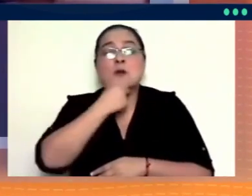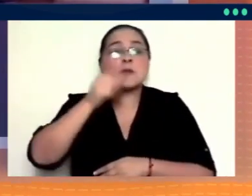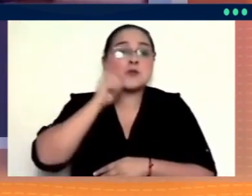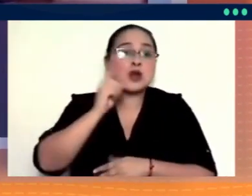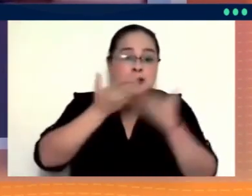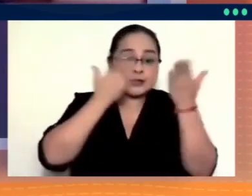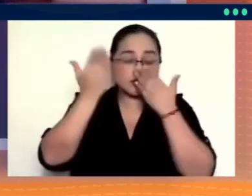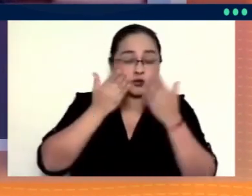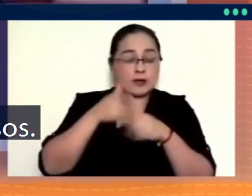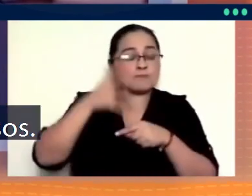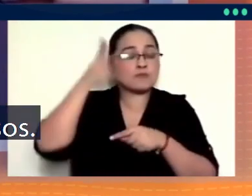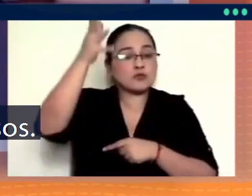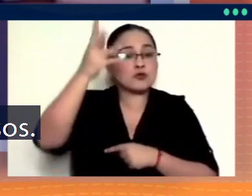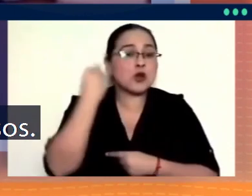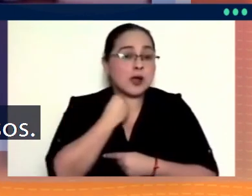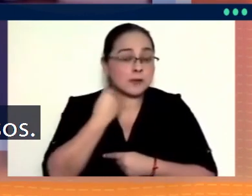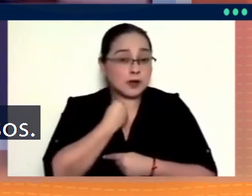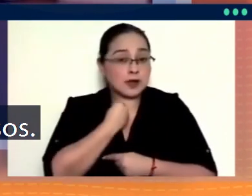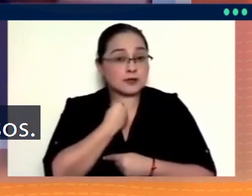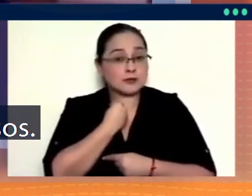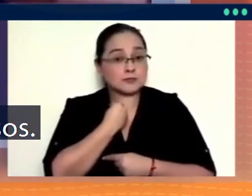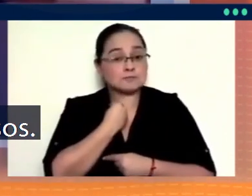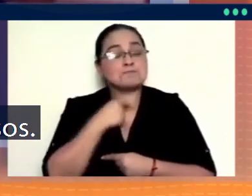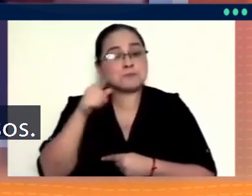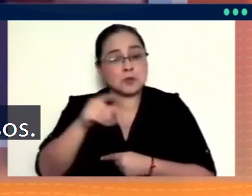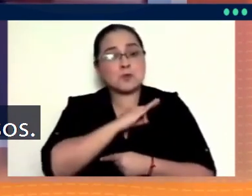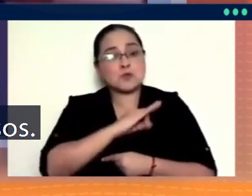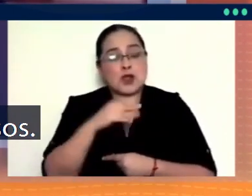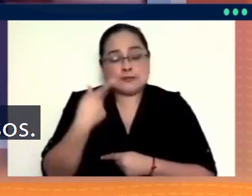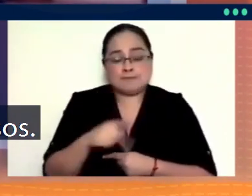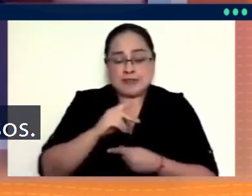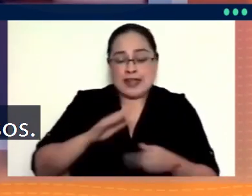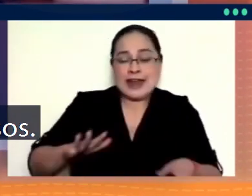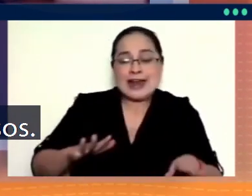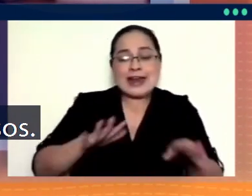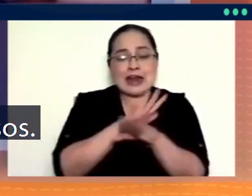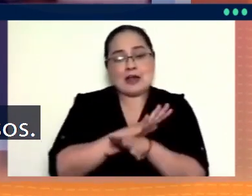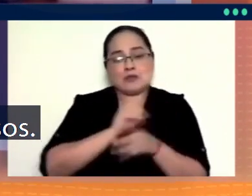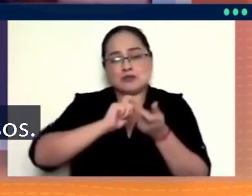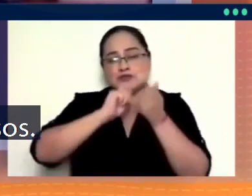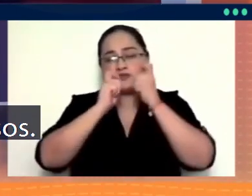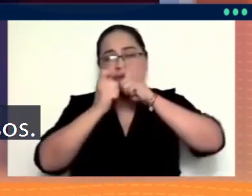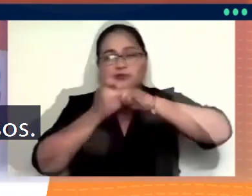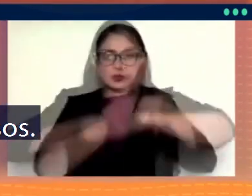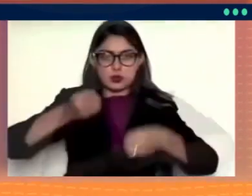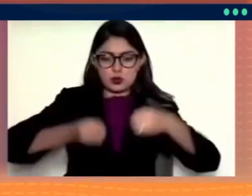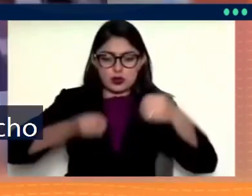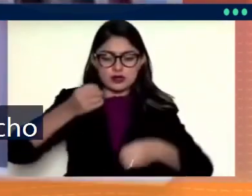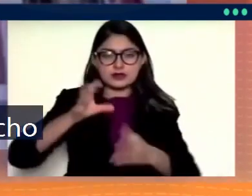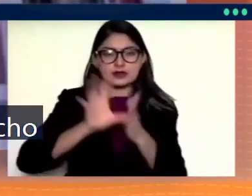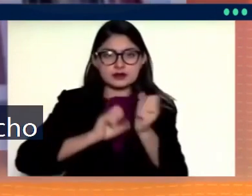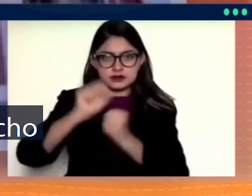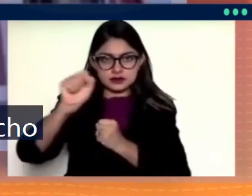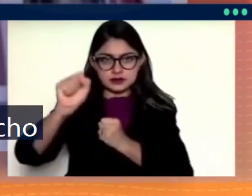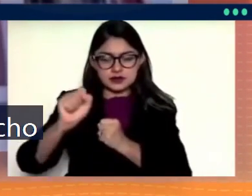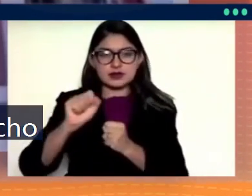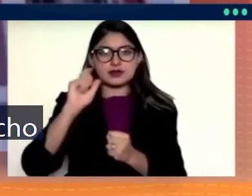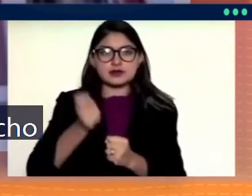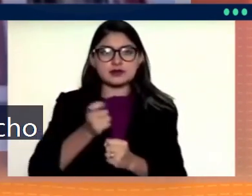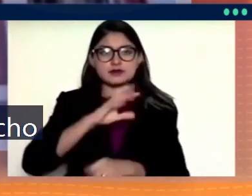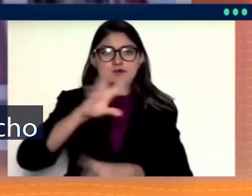de México, serán parte del cambio y nos harán sentir muy orgullosos. No podemos